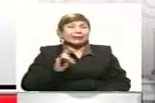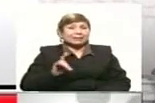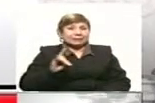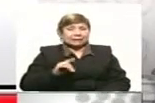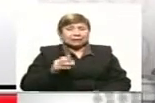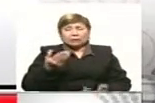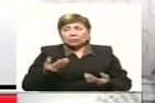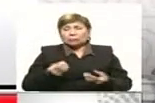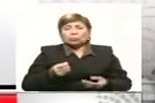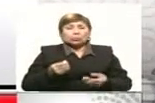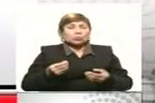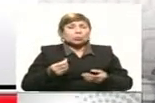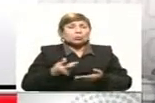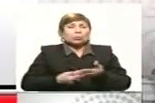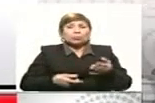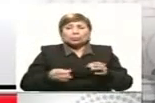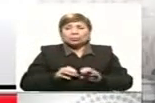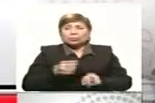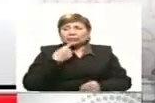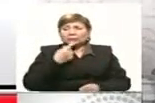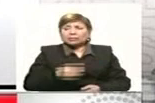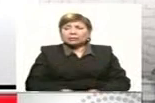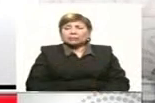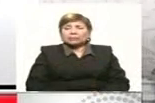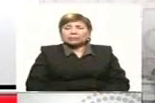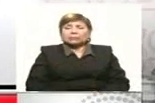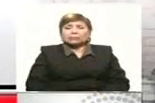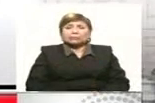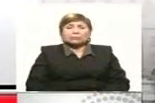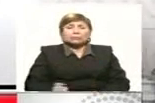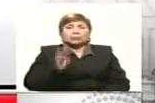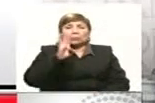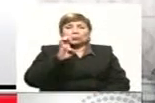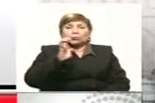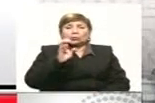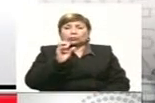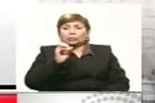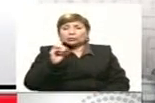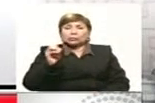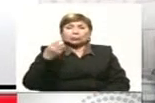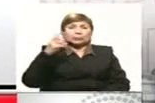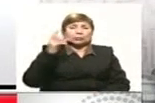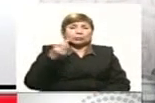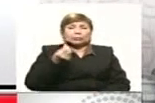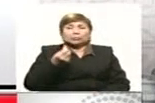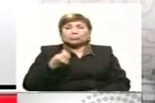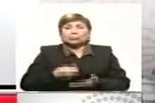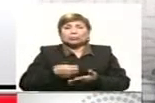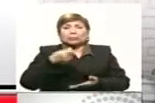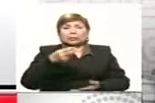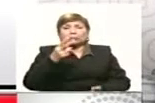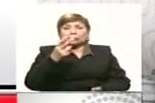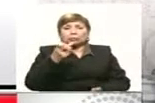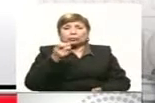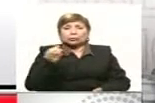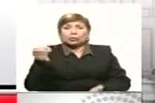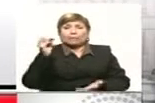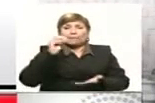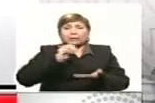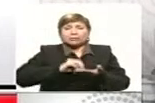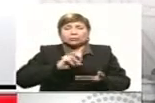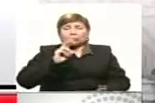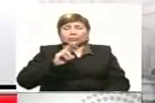de que para un programa que se llama AgroPerú hemos destinado 400 millones adicionales este año y vamos a dar 200 millones adicionales en